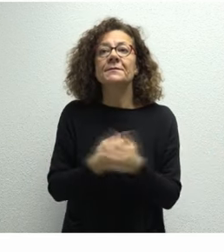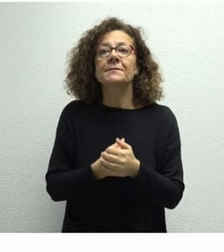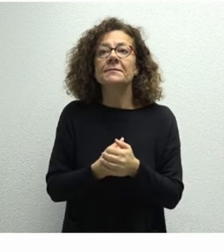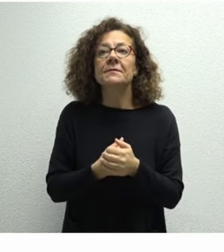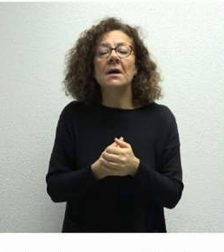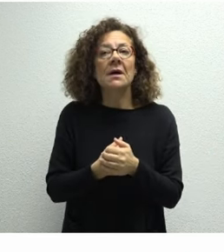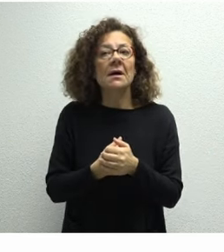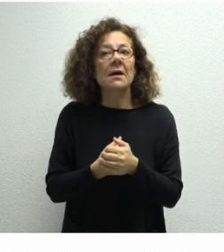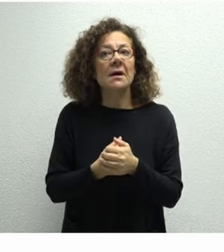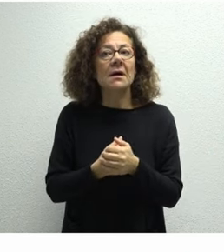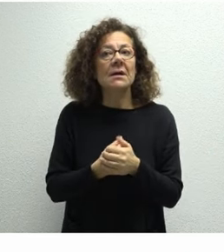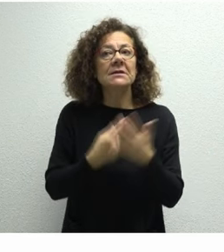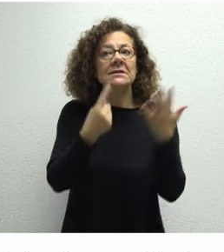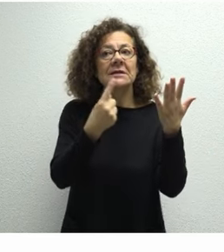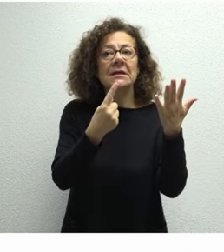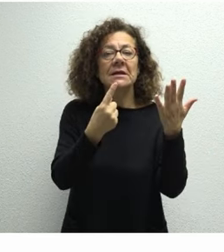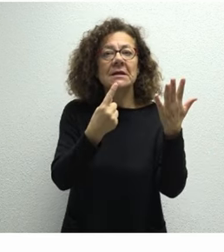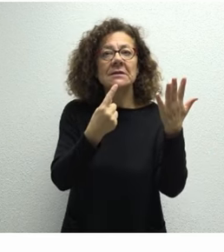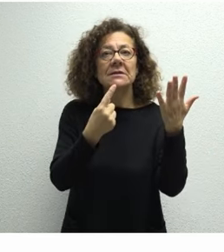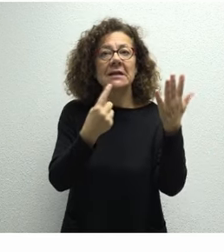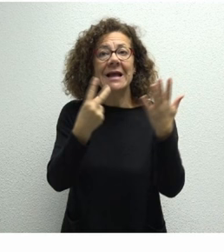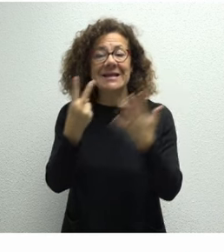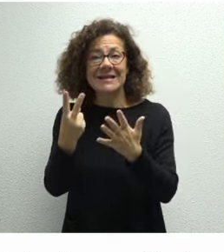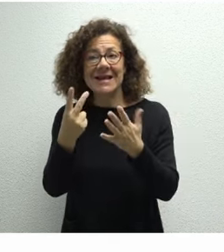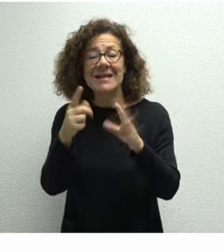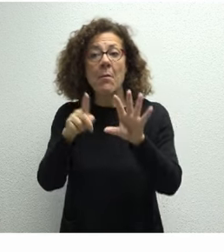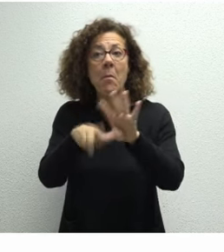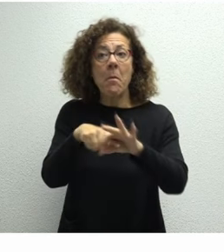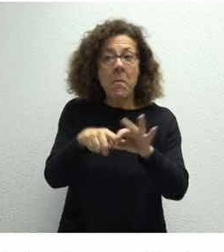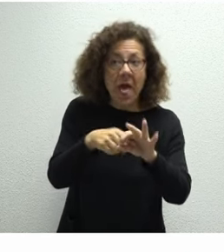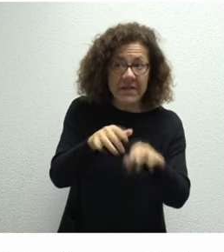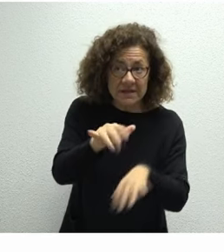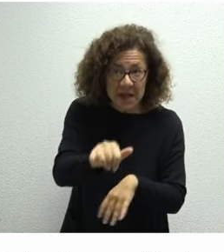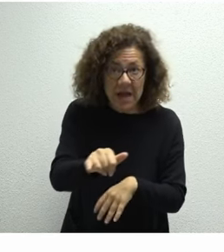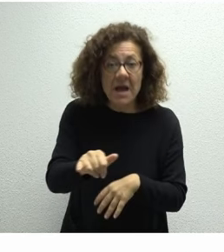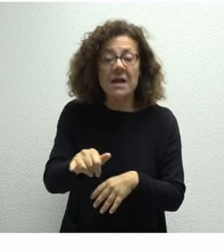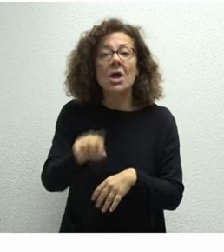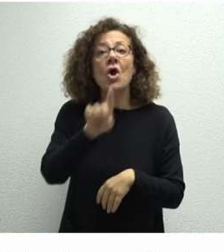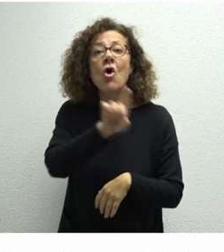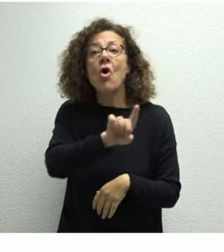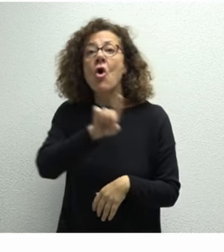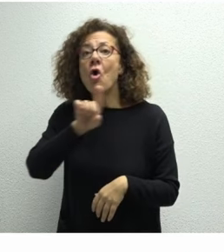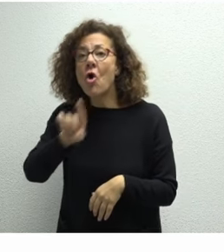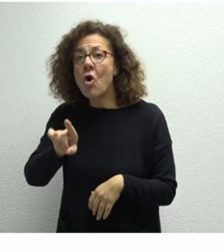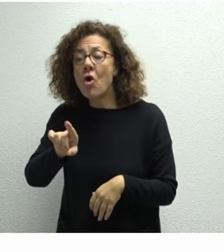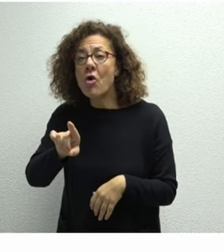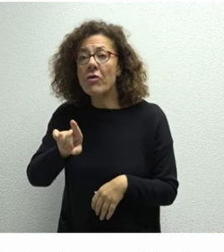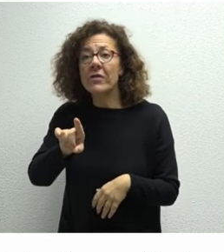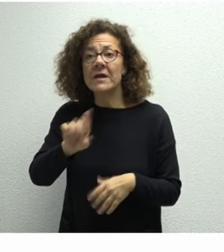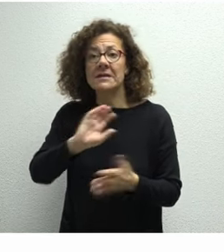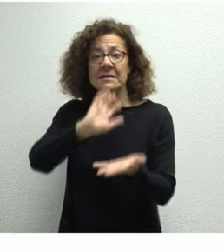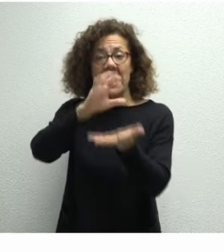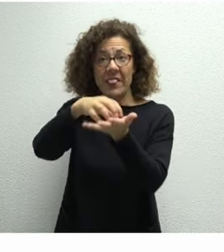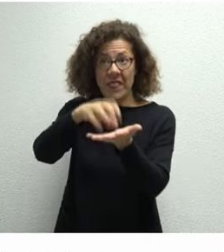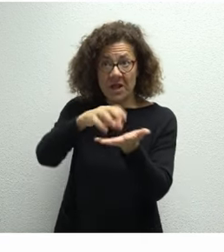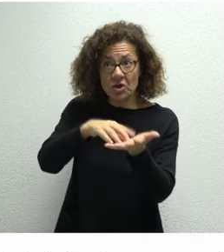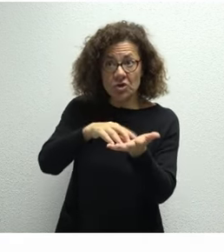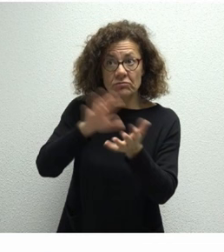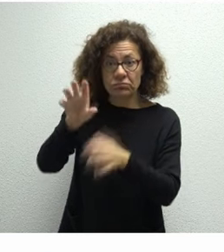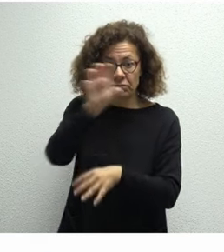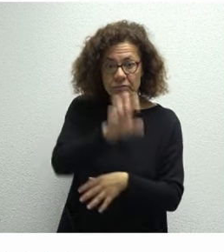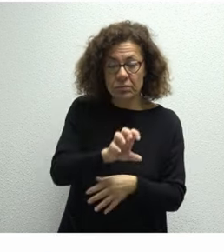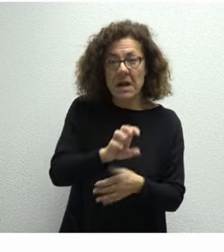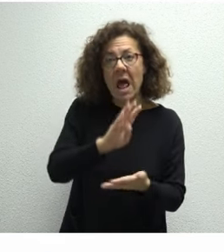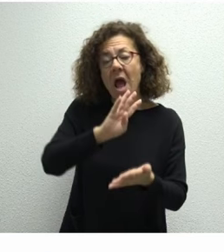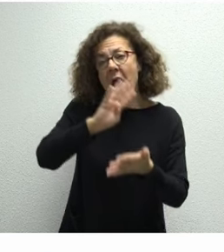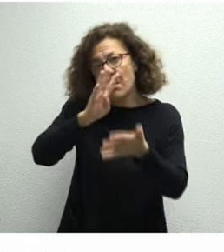a 67 plazas de wedi tenemos 11 ssis no distribuidos en toda la comunidad